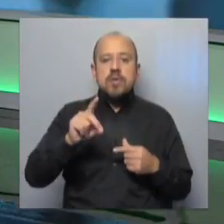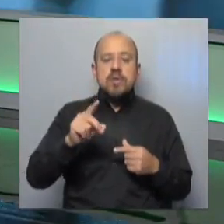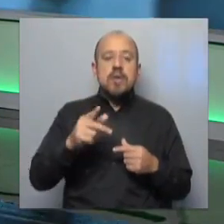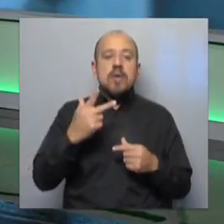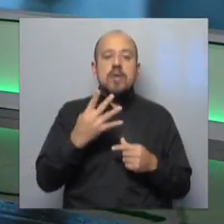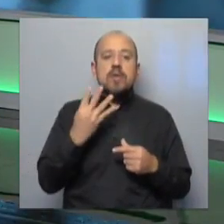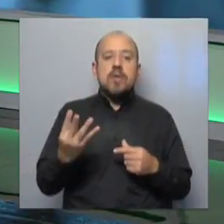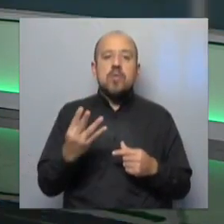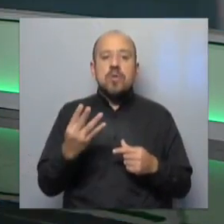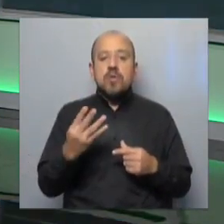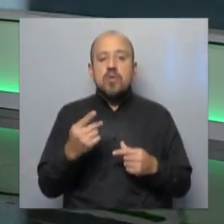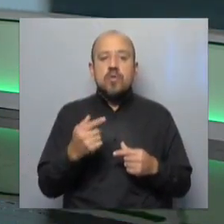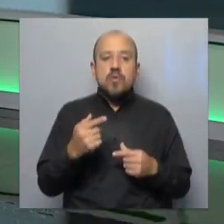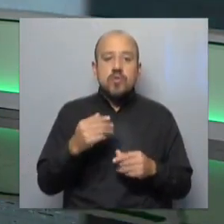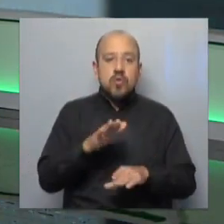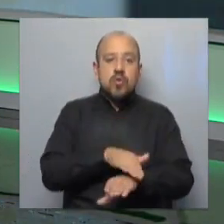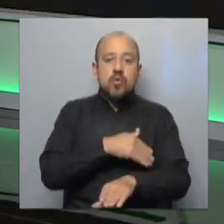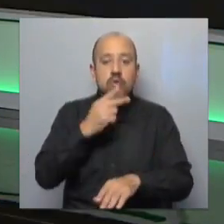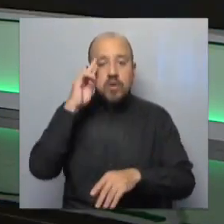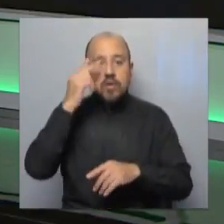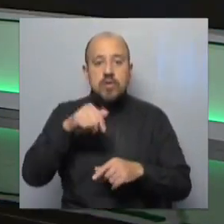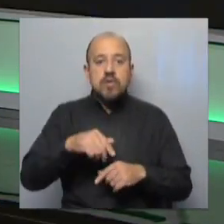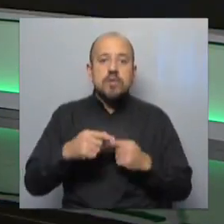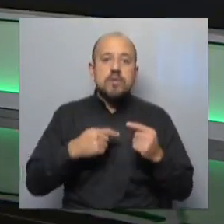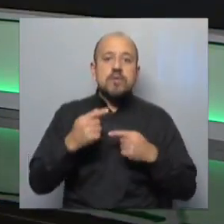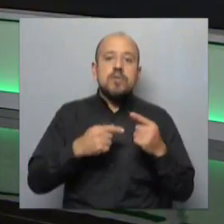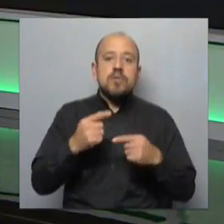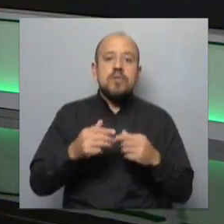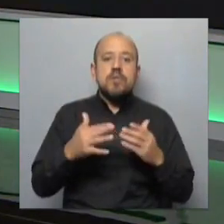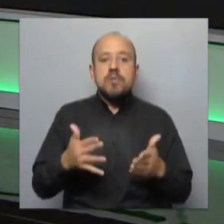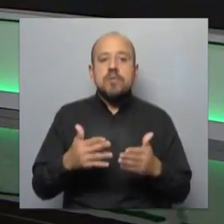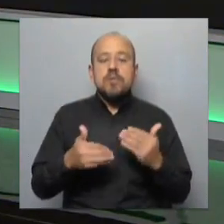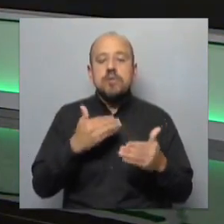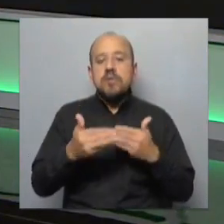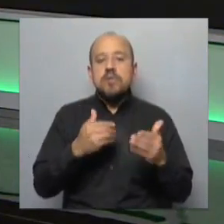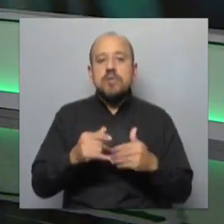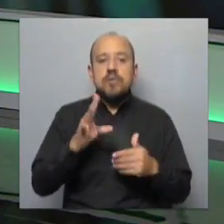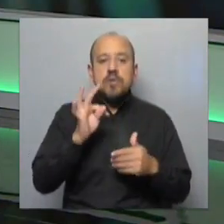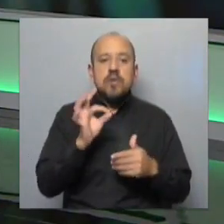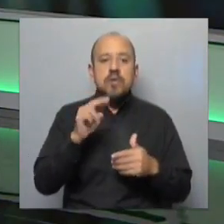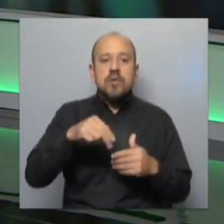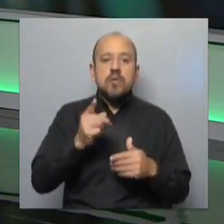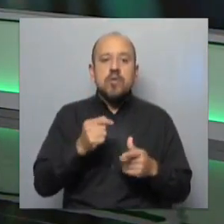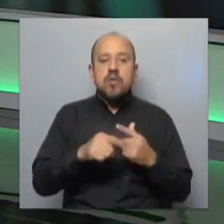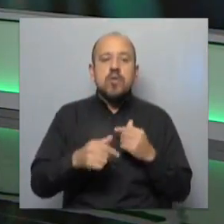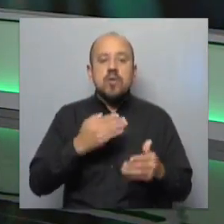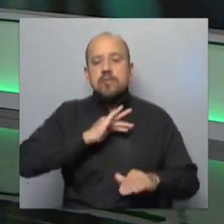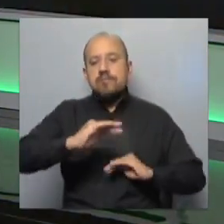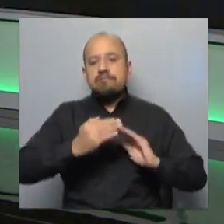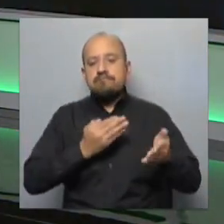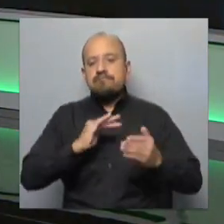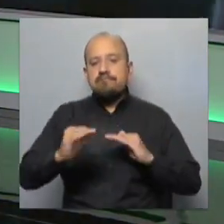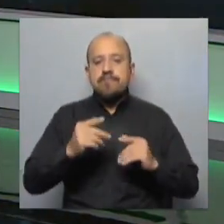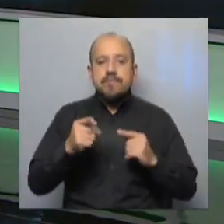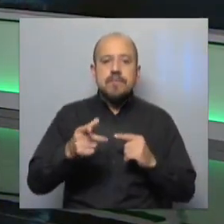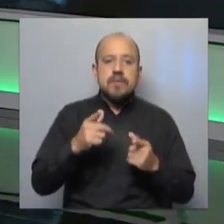documental que un poco sigue los pasos y el devenir del tonga reino en el mundo de las artes marciales mixtas y